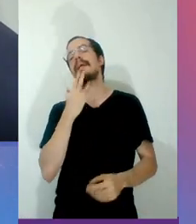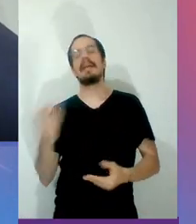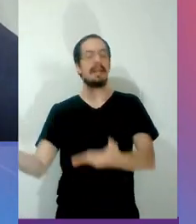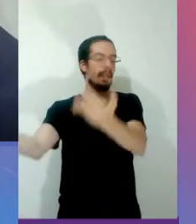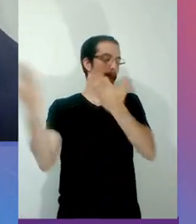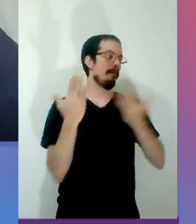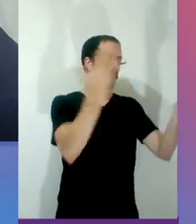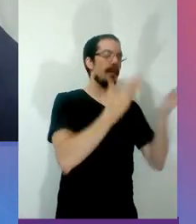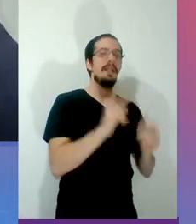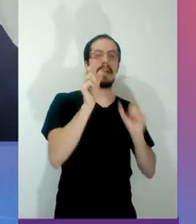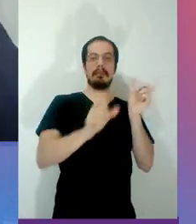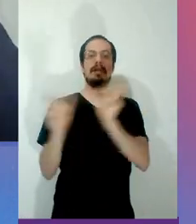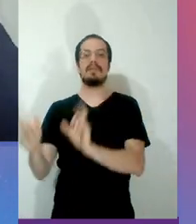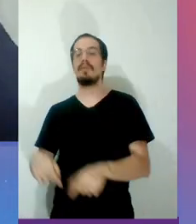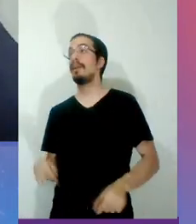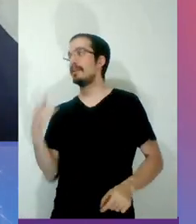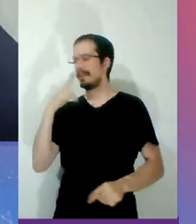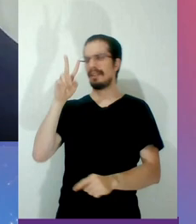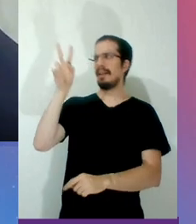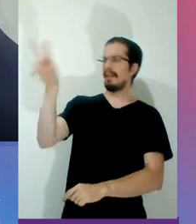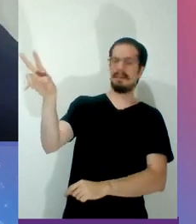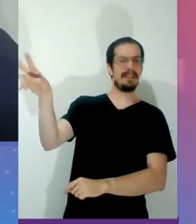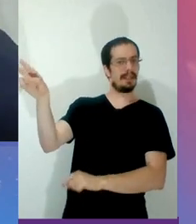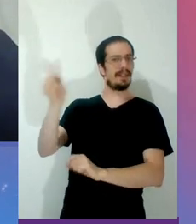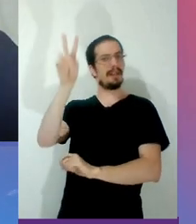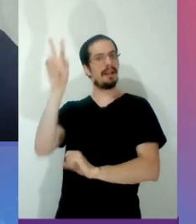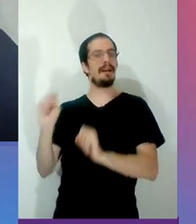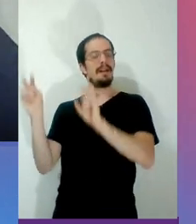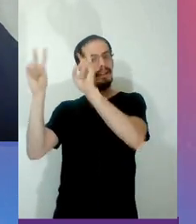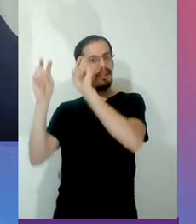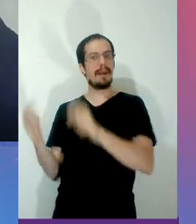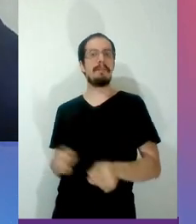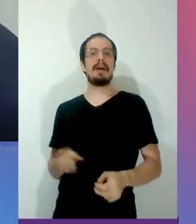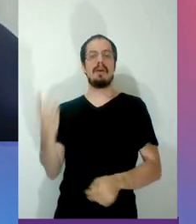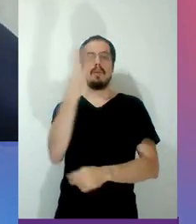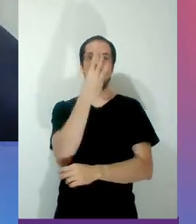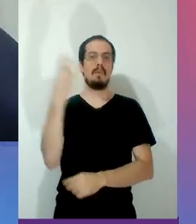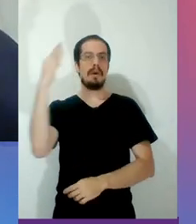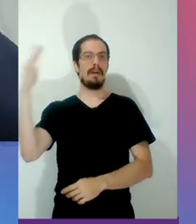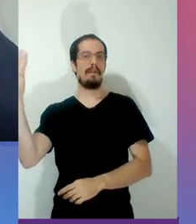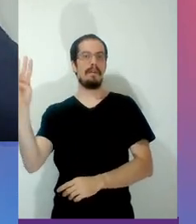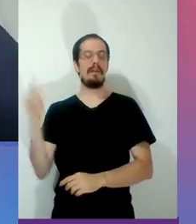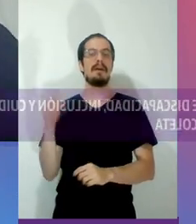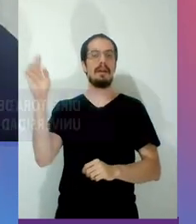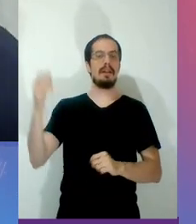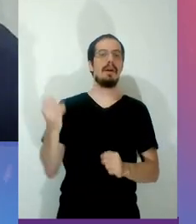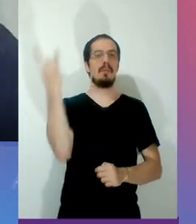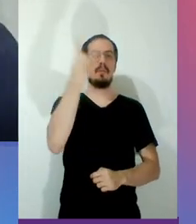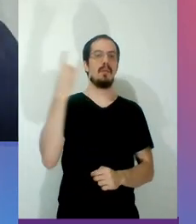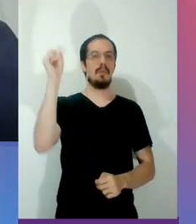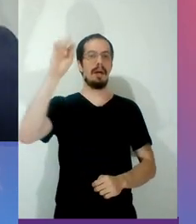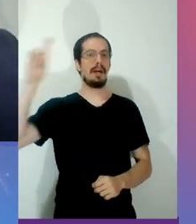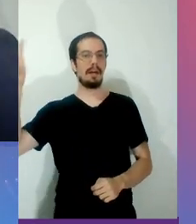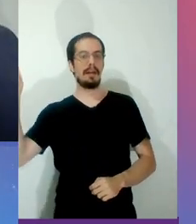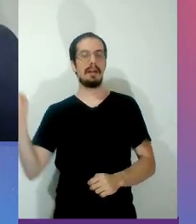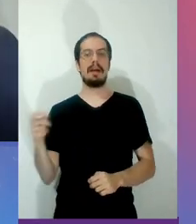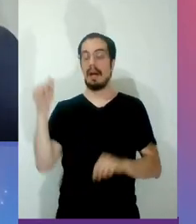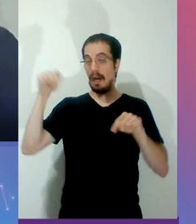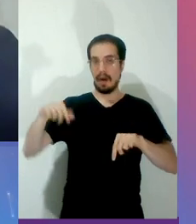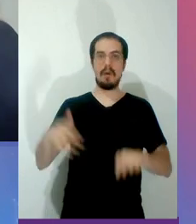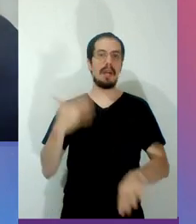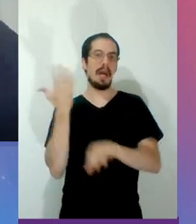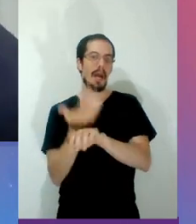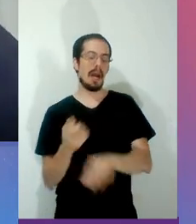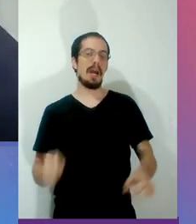a revisar nuestra página web de Universidad Abierta. En estos momentos tenemos el curso Derecho Humano y Nueva